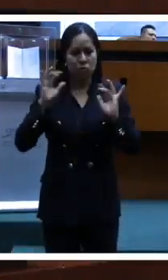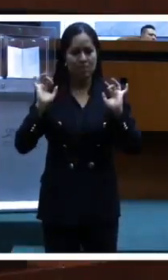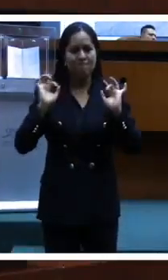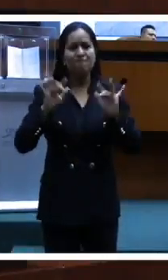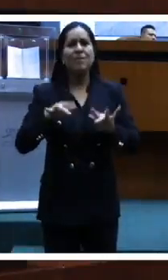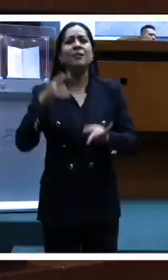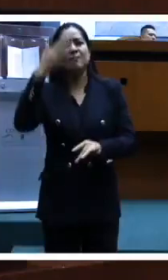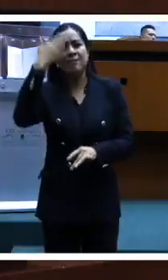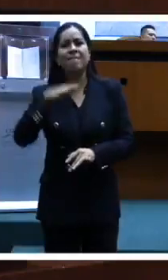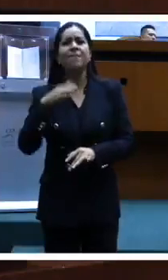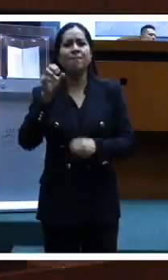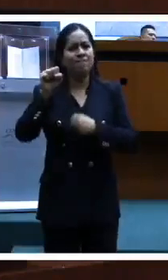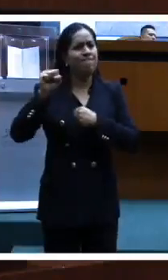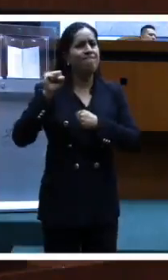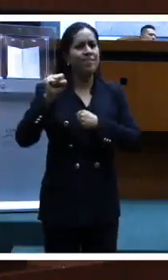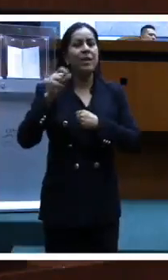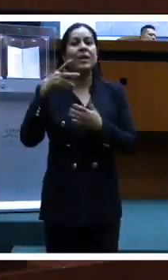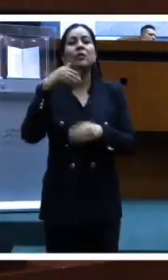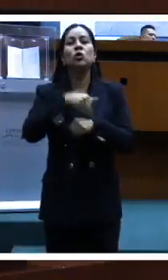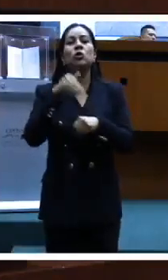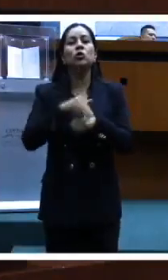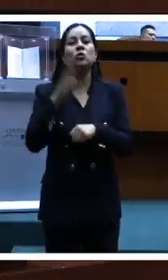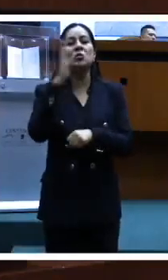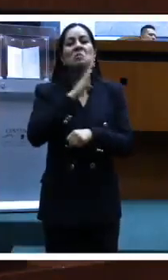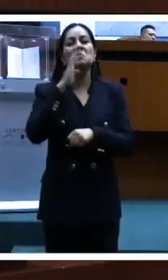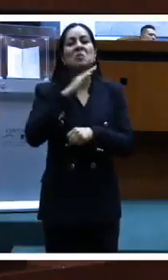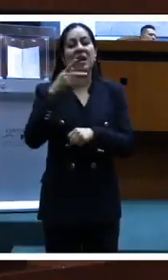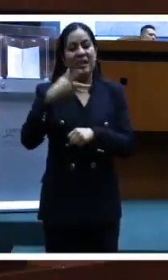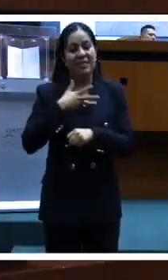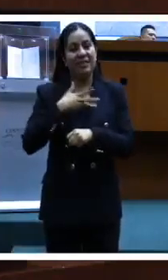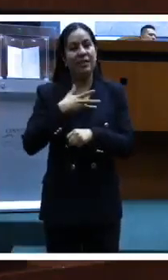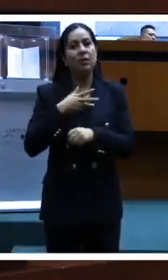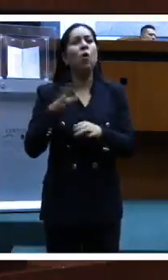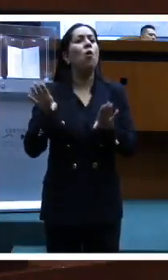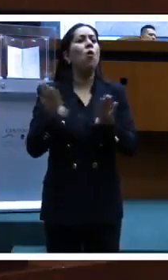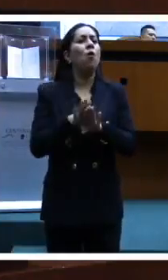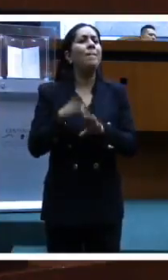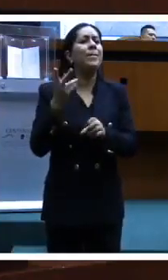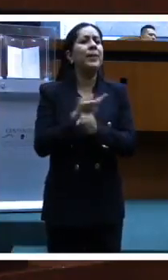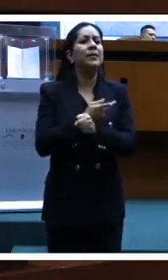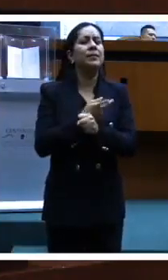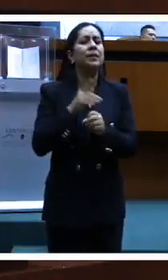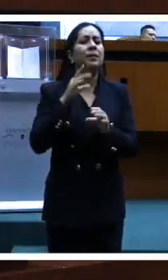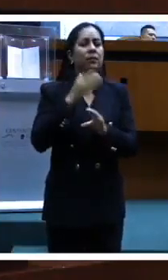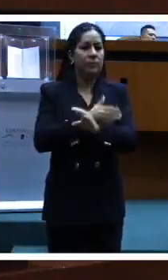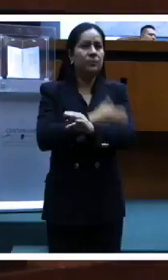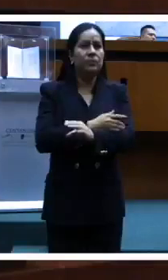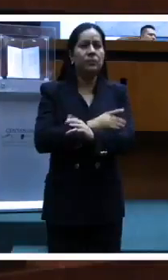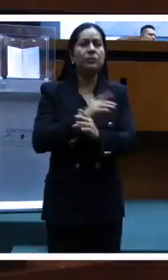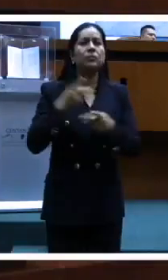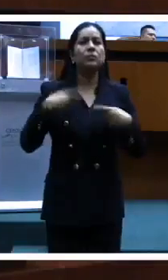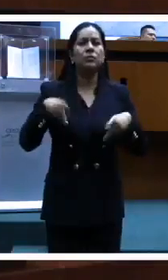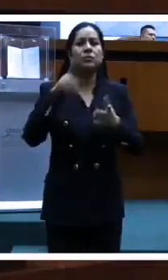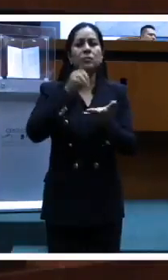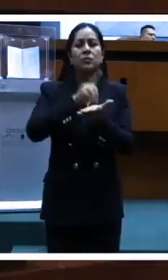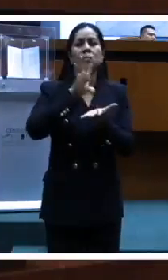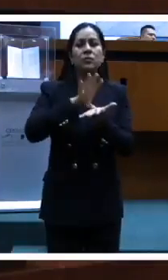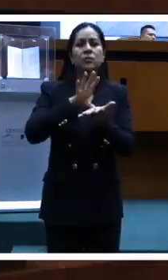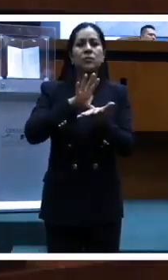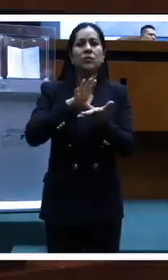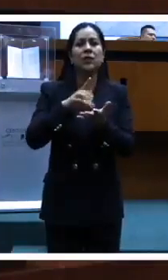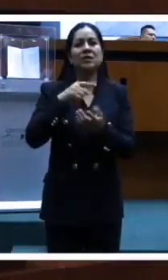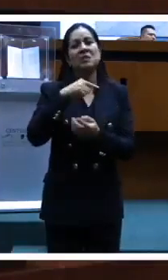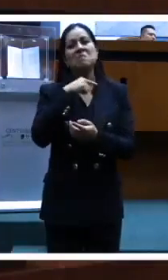lo sabemos, esas son las cifras negras que manejamos. ¿O qué me dicen, como lo dijo el compañero, que las personas con discapacidad